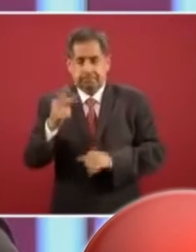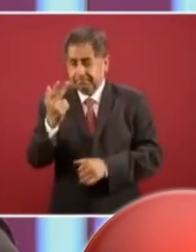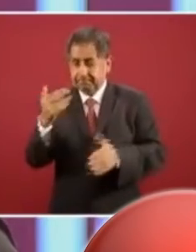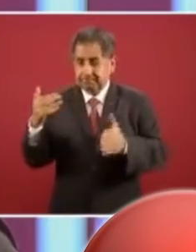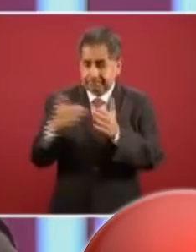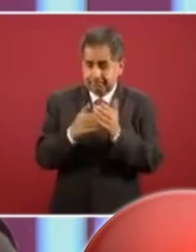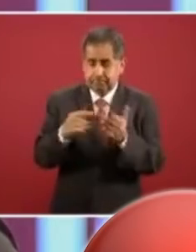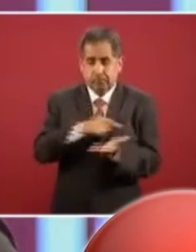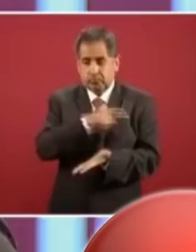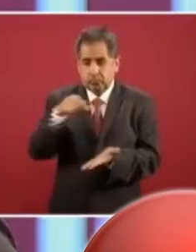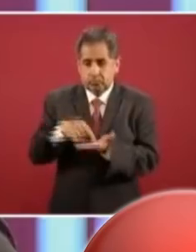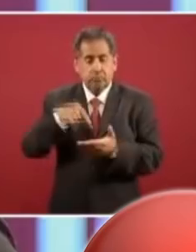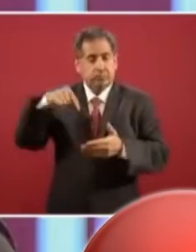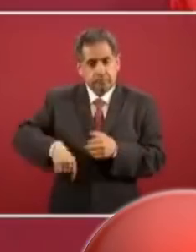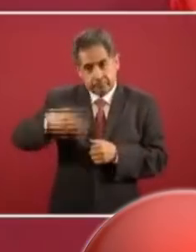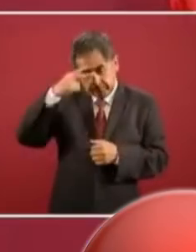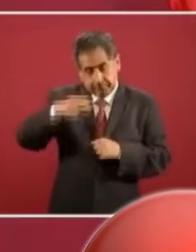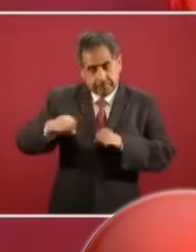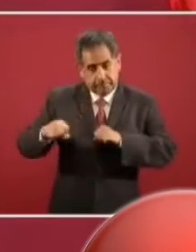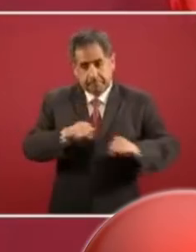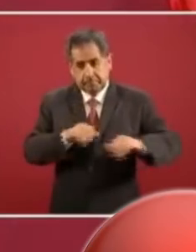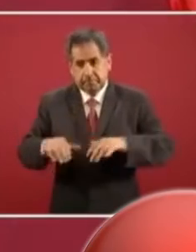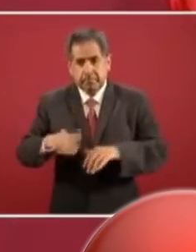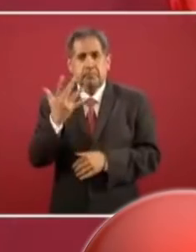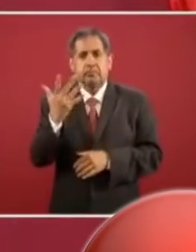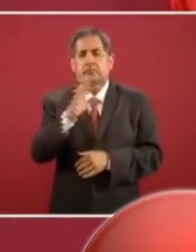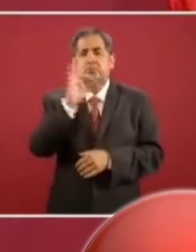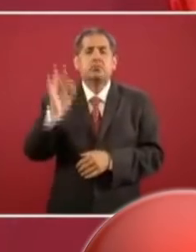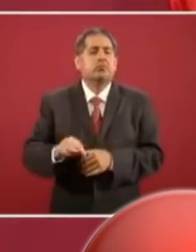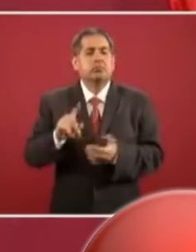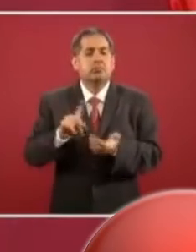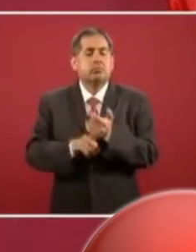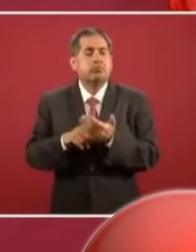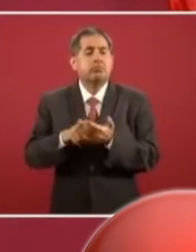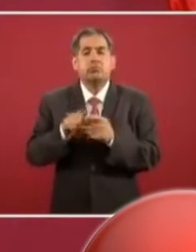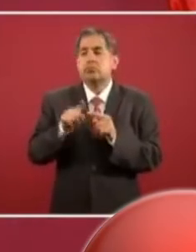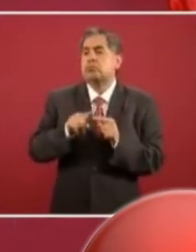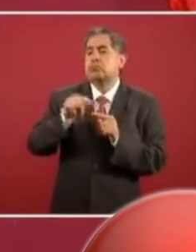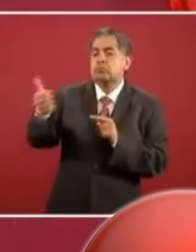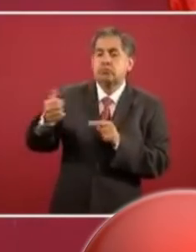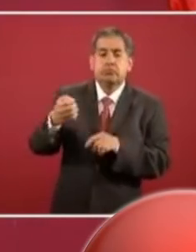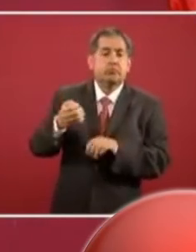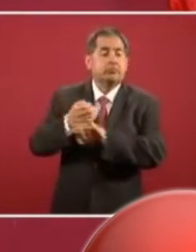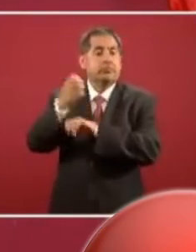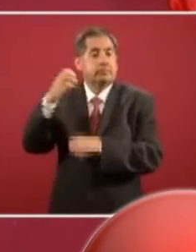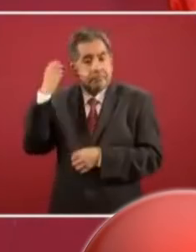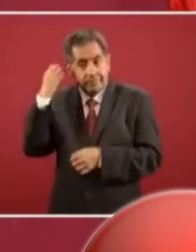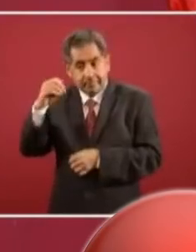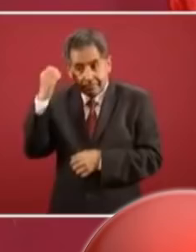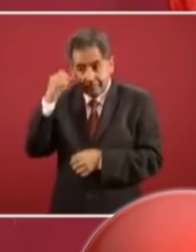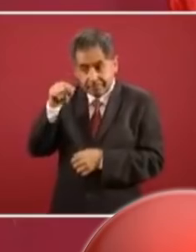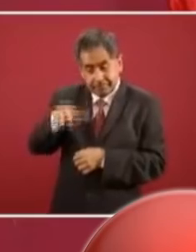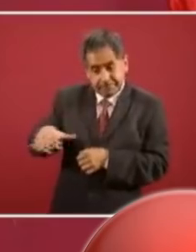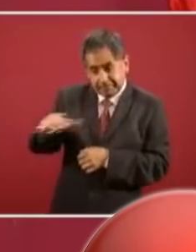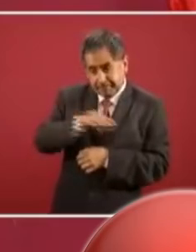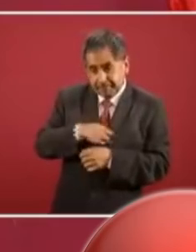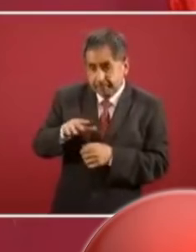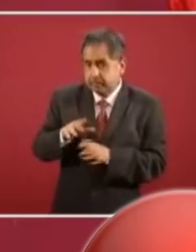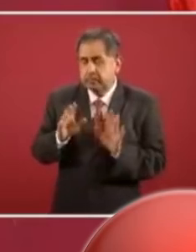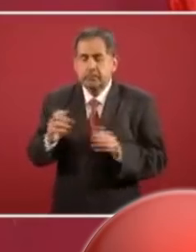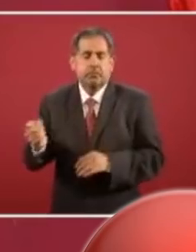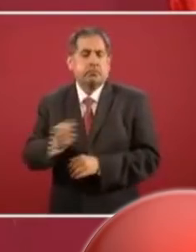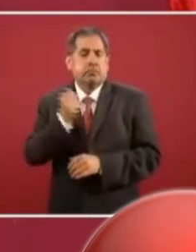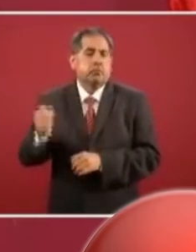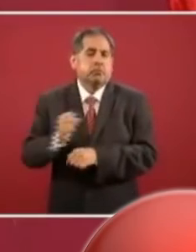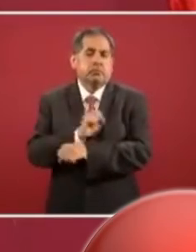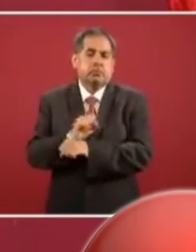con epicentro en el territorio mexicano, el 50% de ellos con epicentro en el estado de Oaxaca. Afortunadamente, todos ellos, el